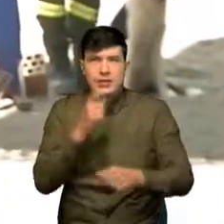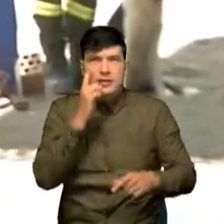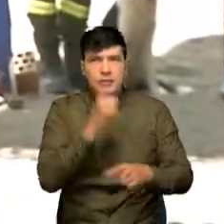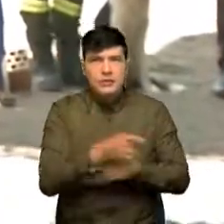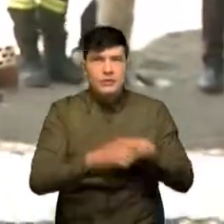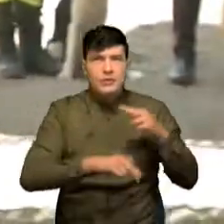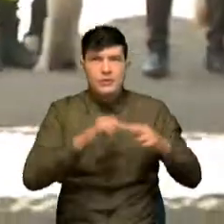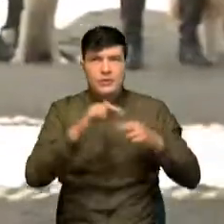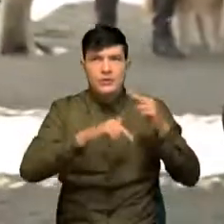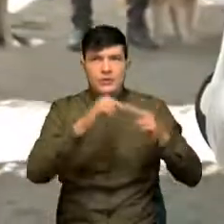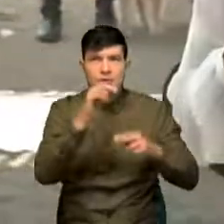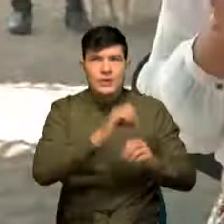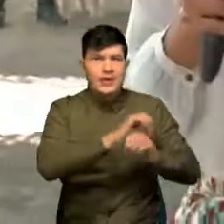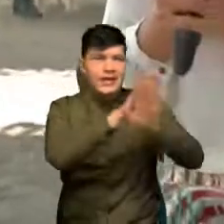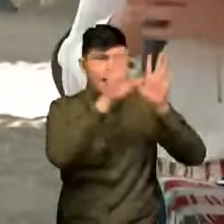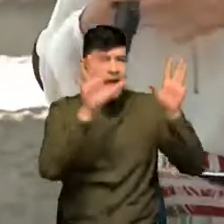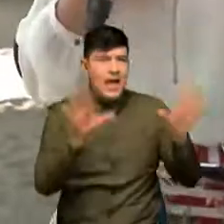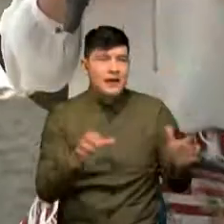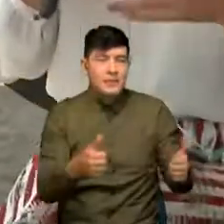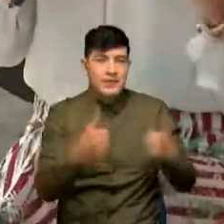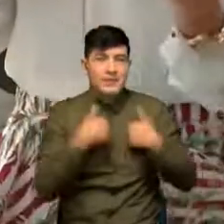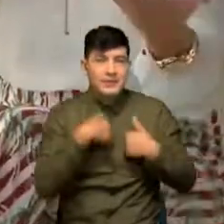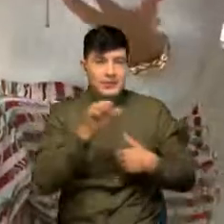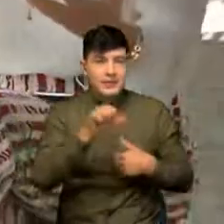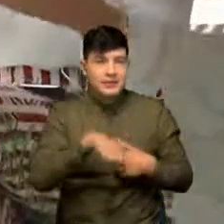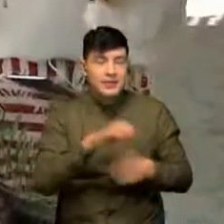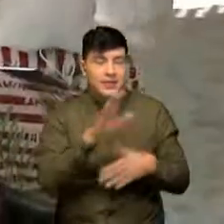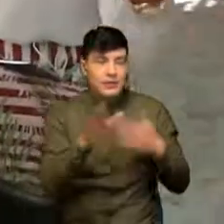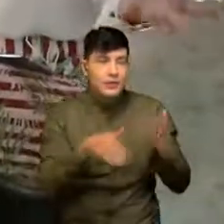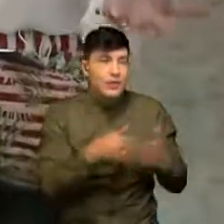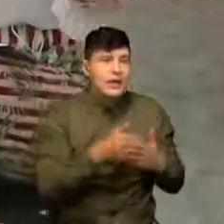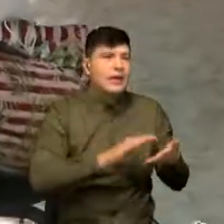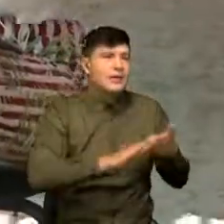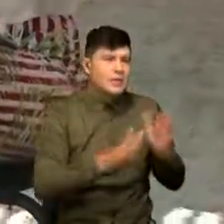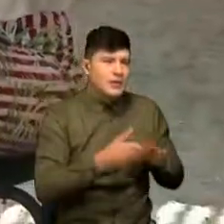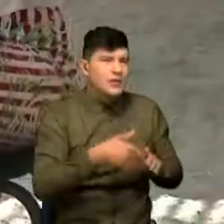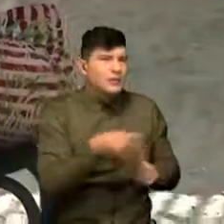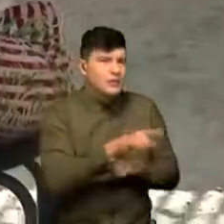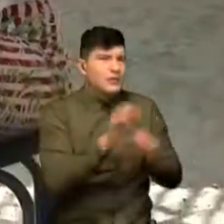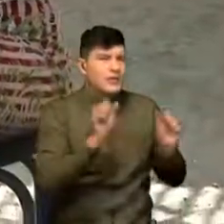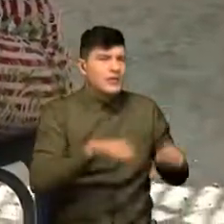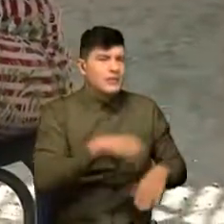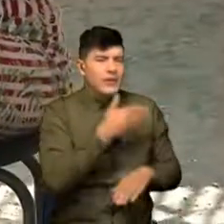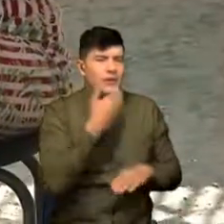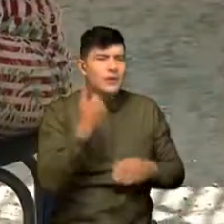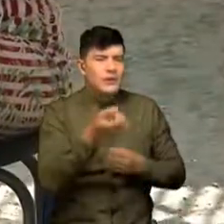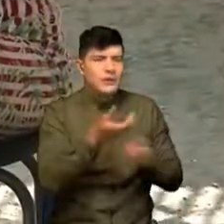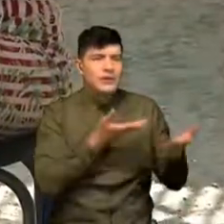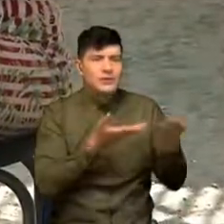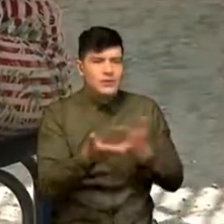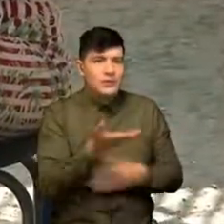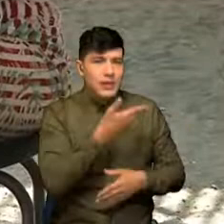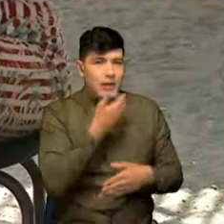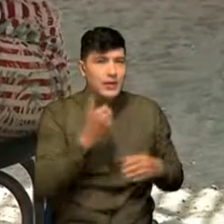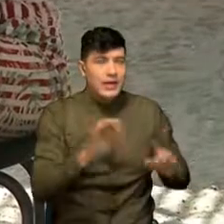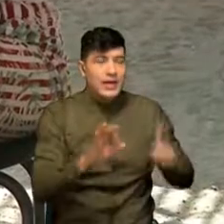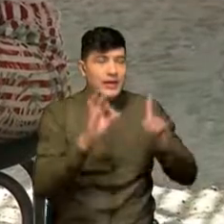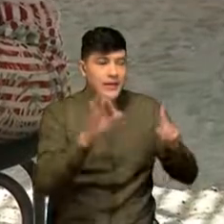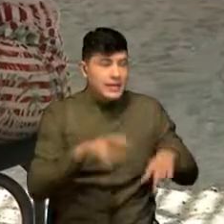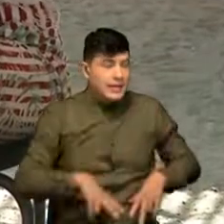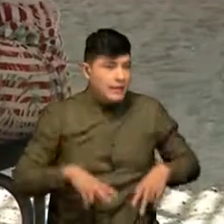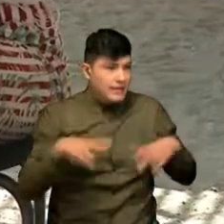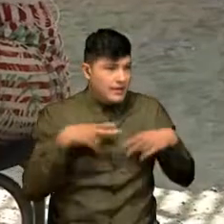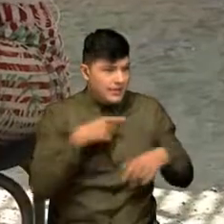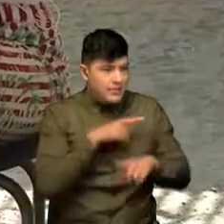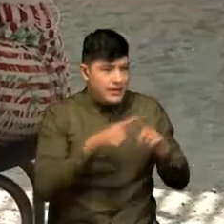por supuesto, han beneficiado a cada uno de los habitantes, que les ha permitido tener mejores condiciones y mayor calidad de vida. Hablamos de diferentes obras, pero también